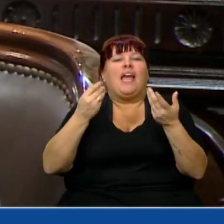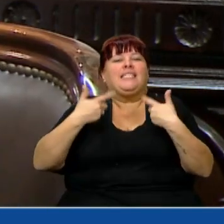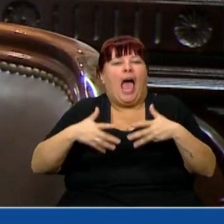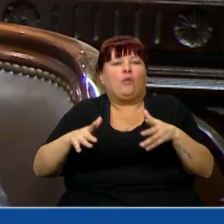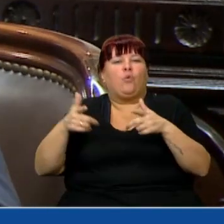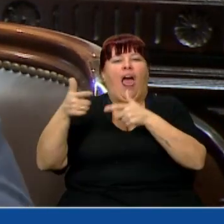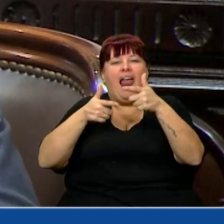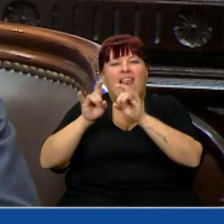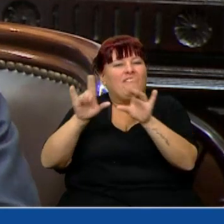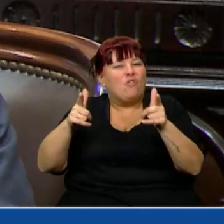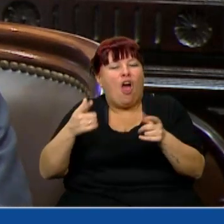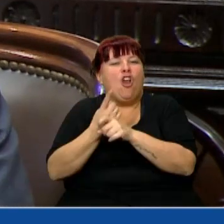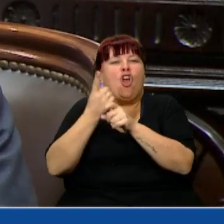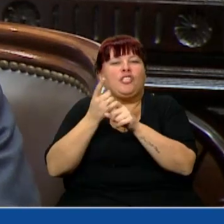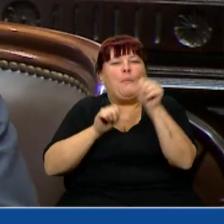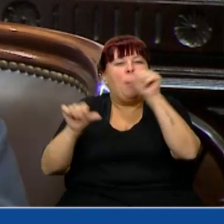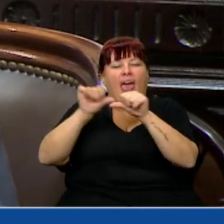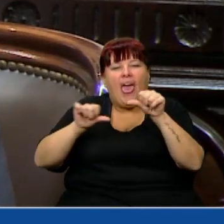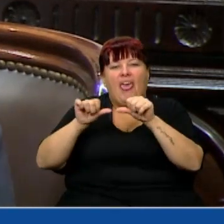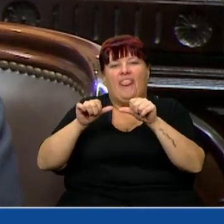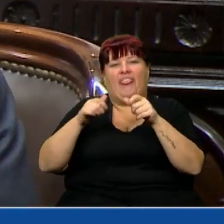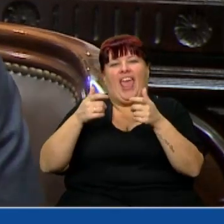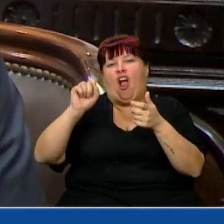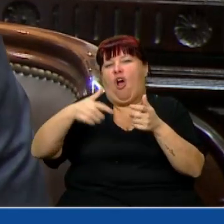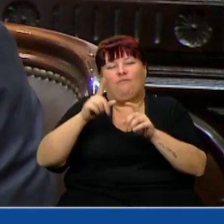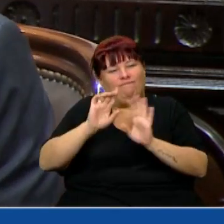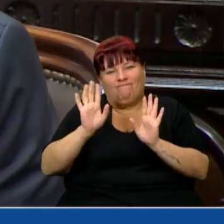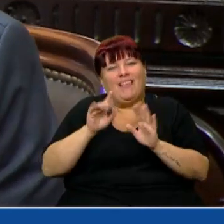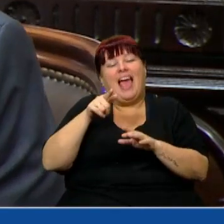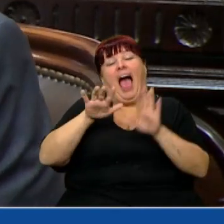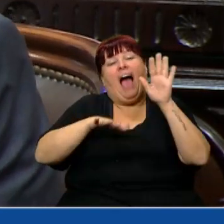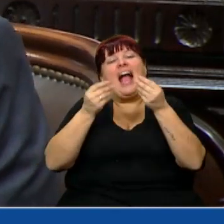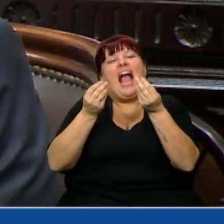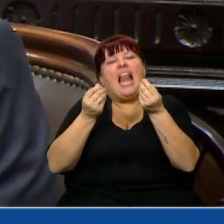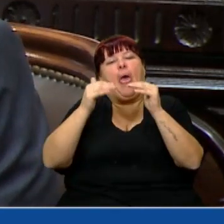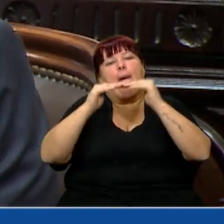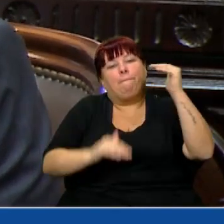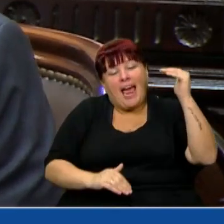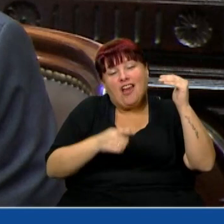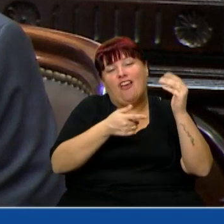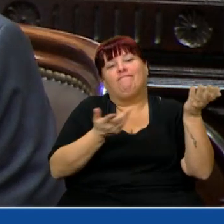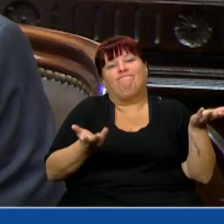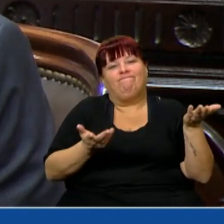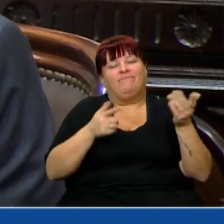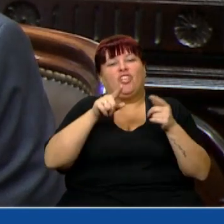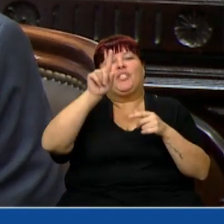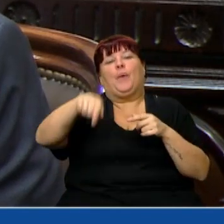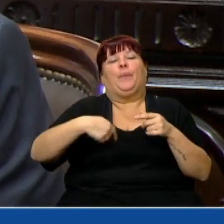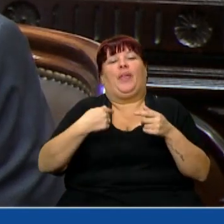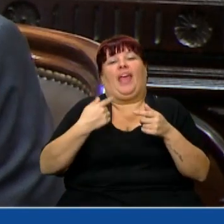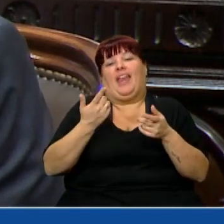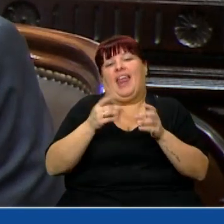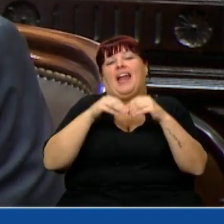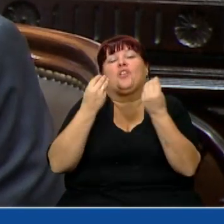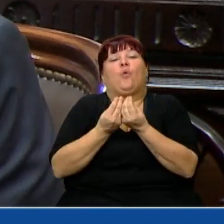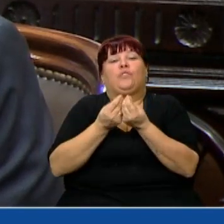orgánico, como decíamos, no se puede utilizar productos de síntesis, también hace que a veces la calidad sea inferior y eso también es en detrimento del